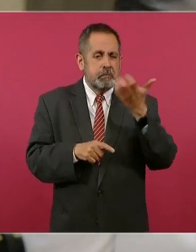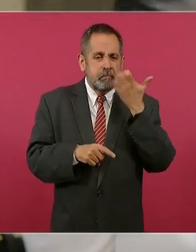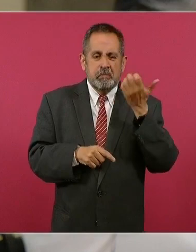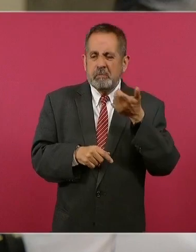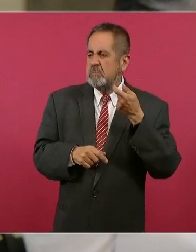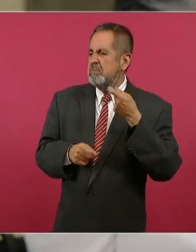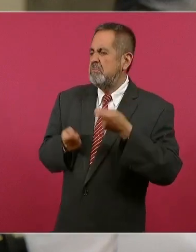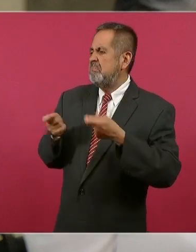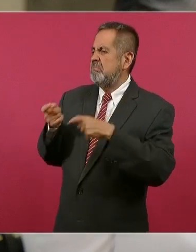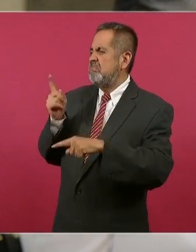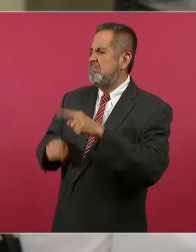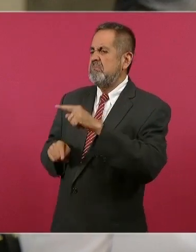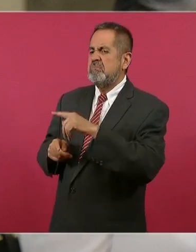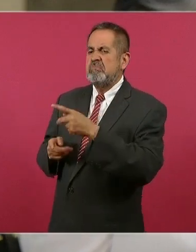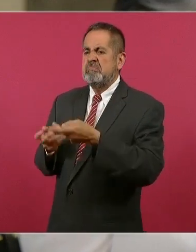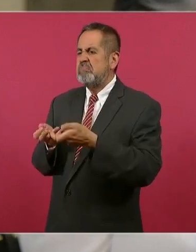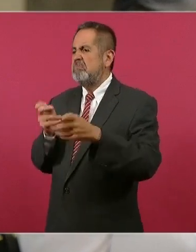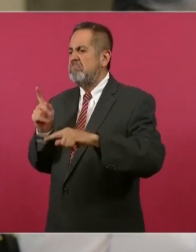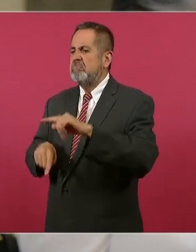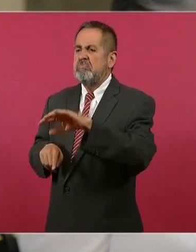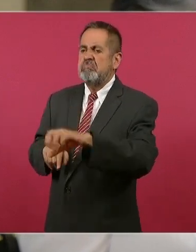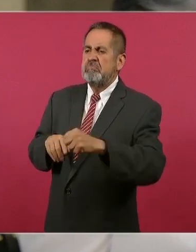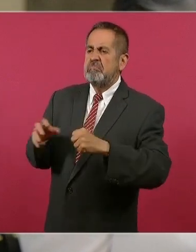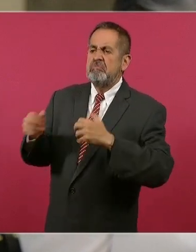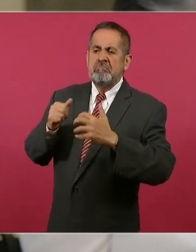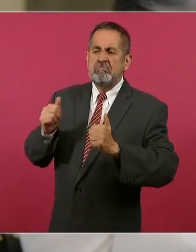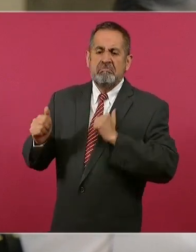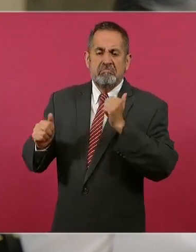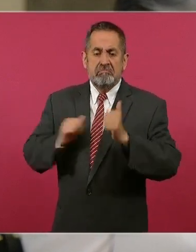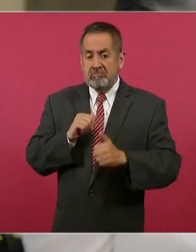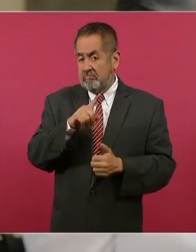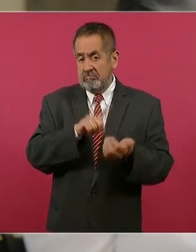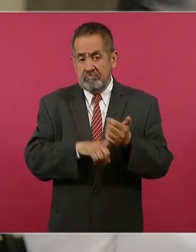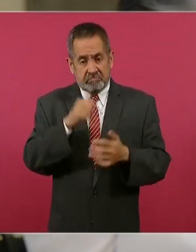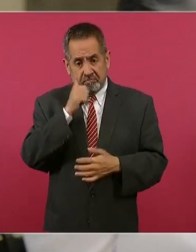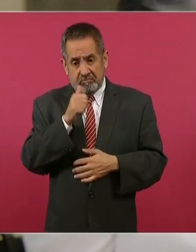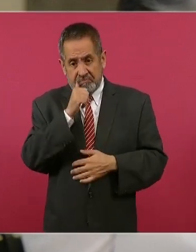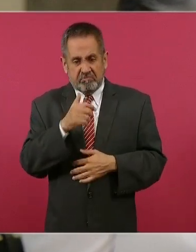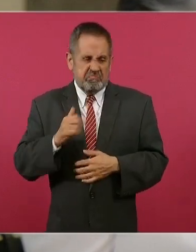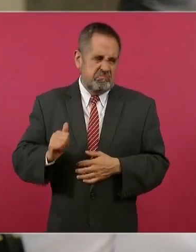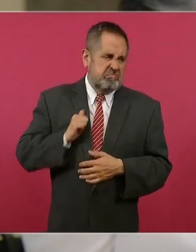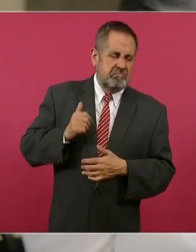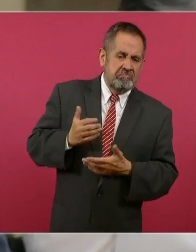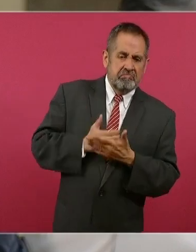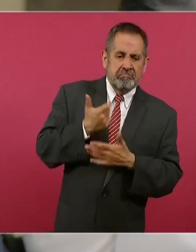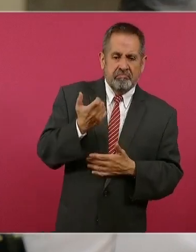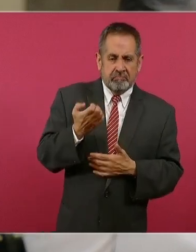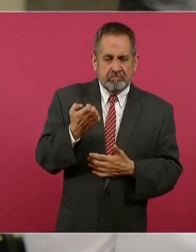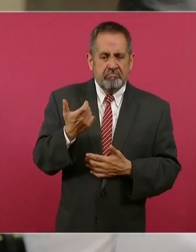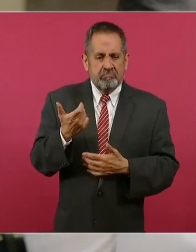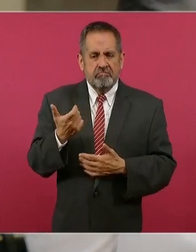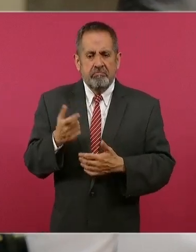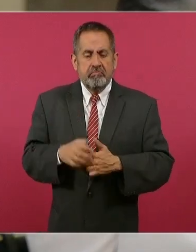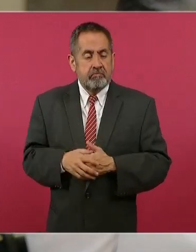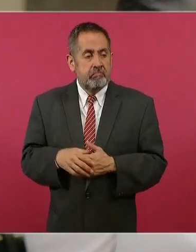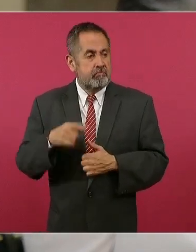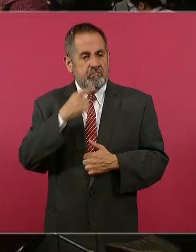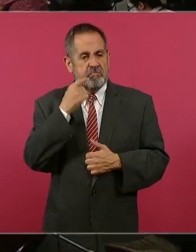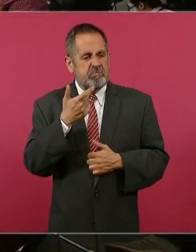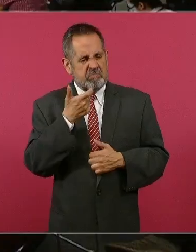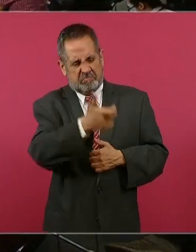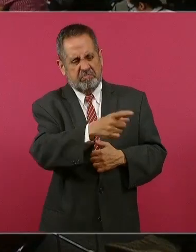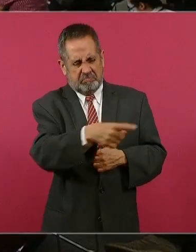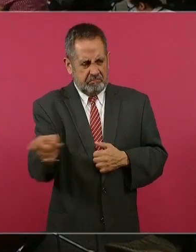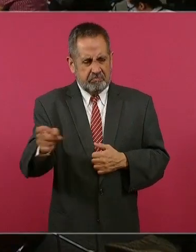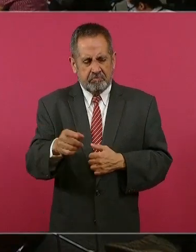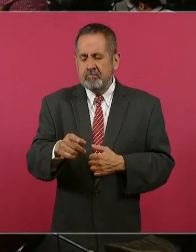a manipular a su antojo, buscando solo ser beneficiados económicamente, incluso de contratar a delincuentes.